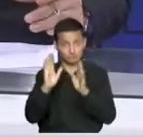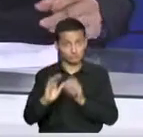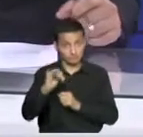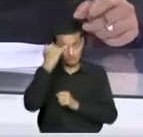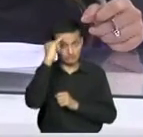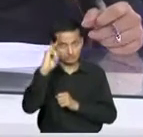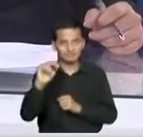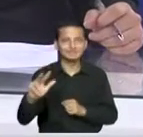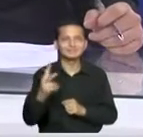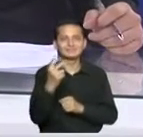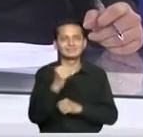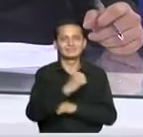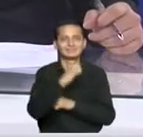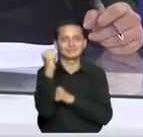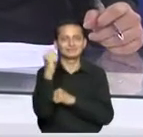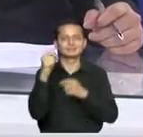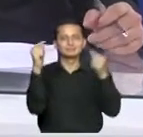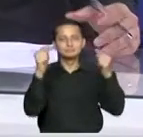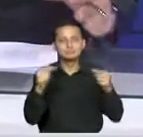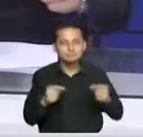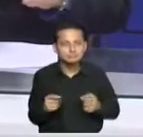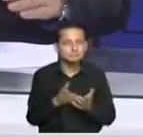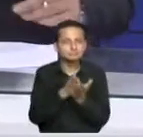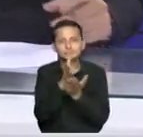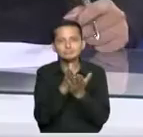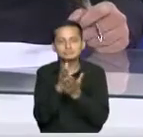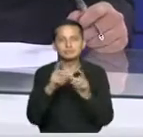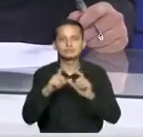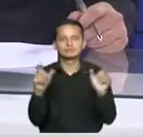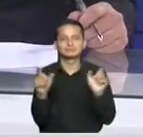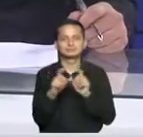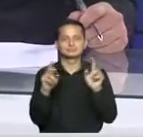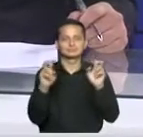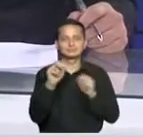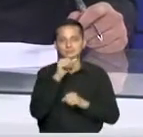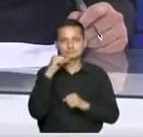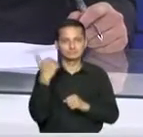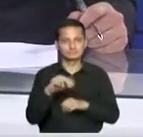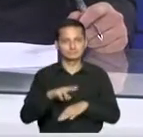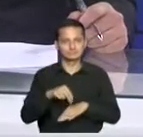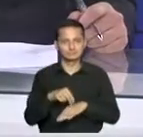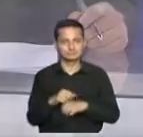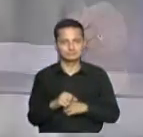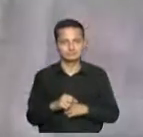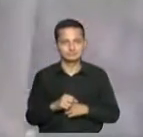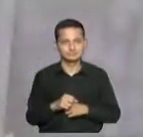tercer ganador del concurso Liga de Emprendedores de la Corporación Financiera Nacional.